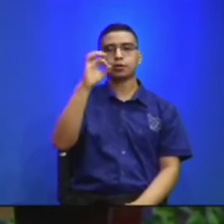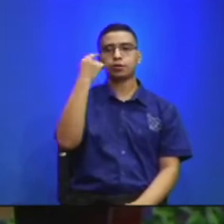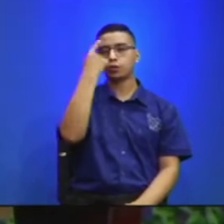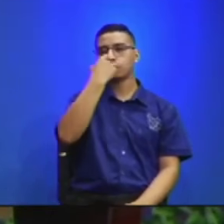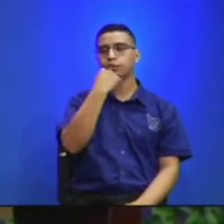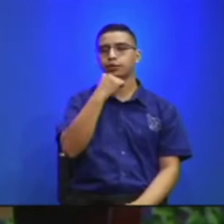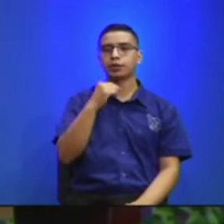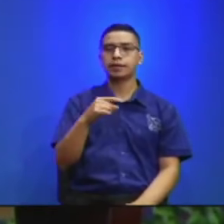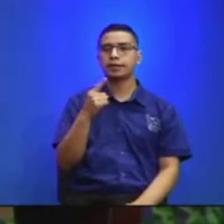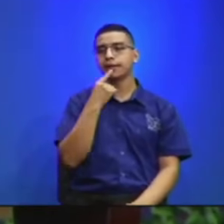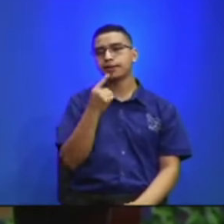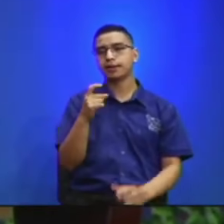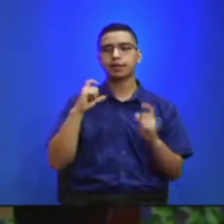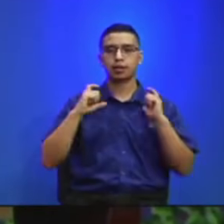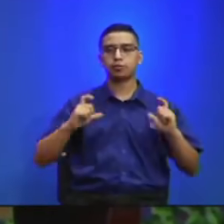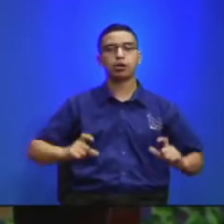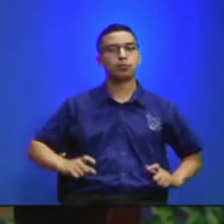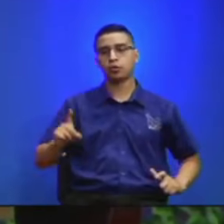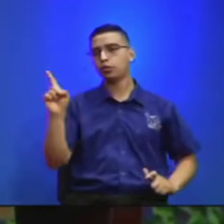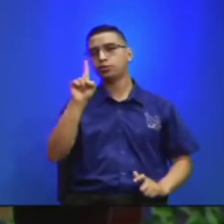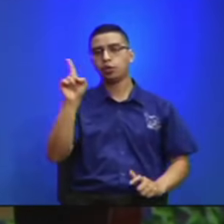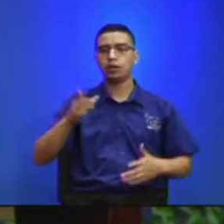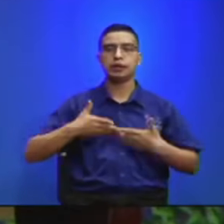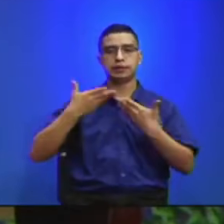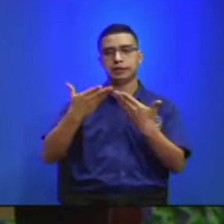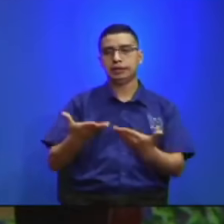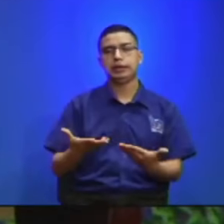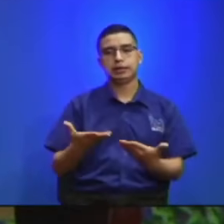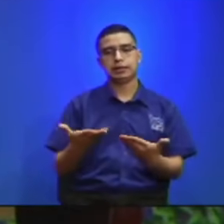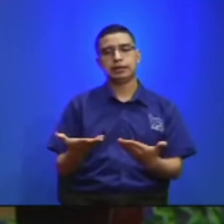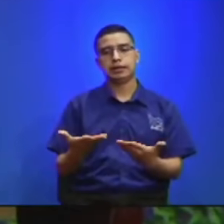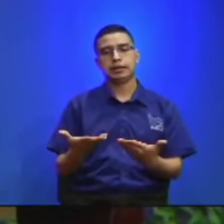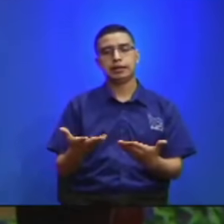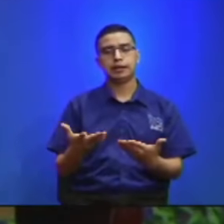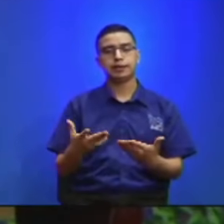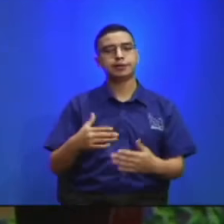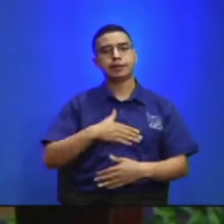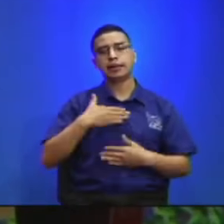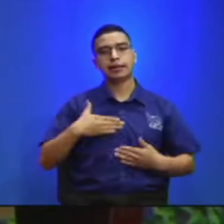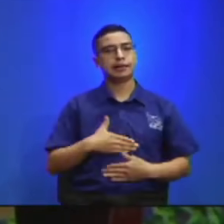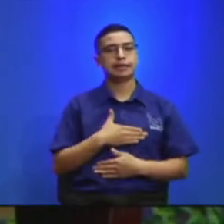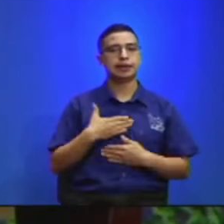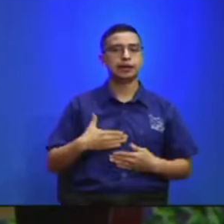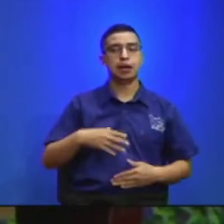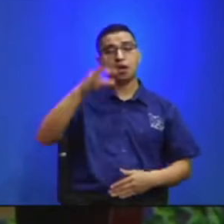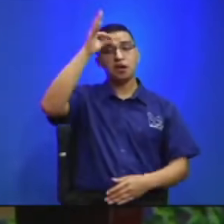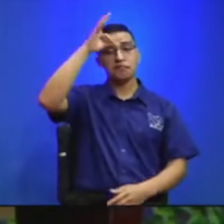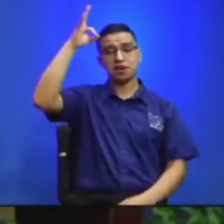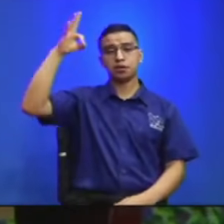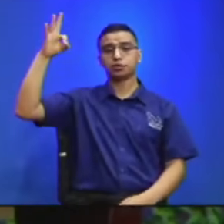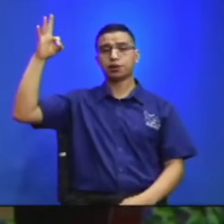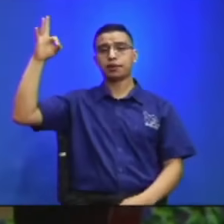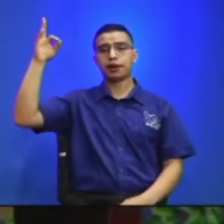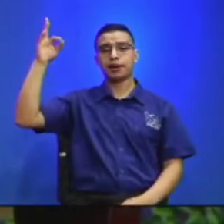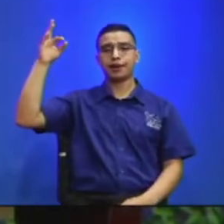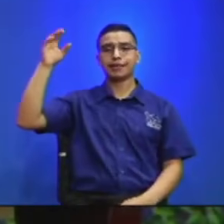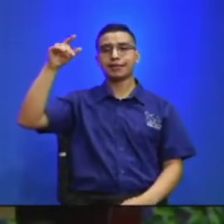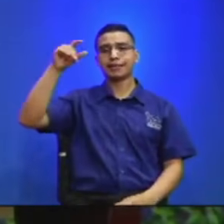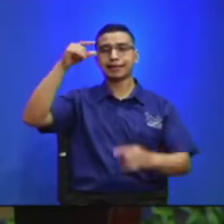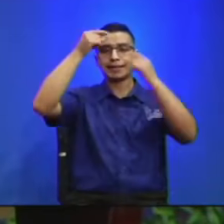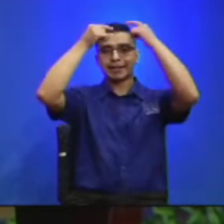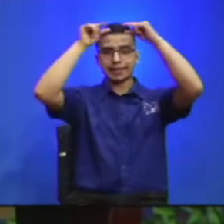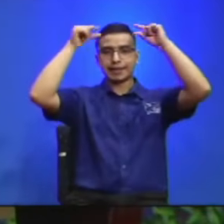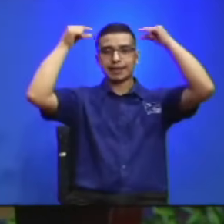no le había no se le tenía que dar ningún gusto ningún deleite por el contrario los épicos los epicúreos decían